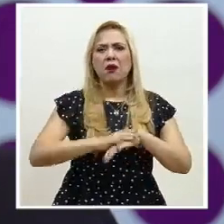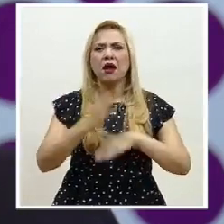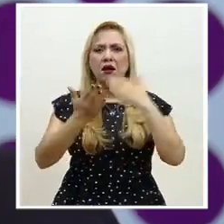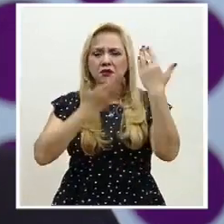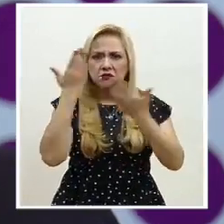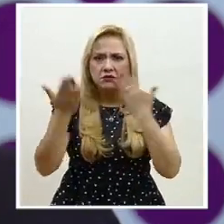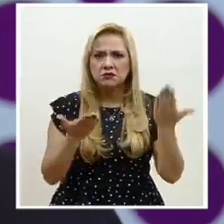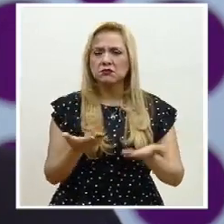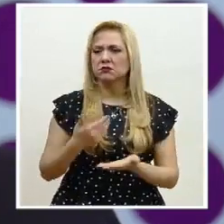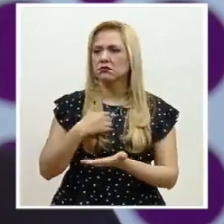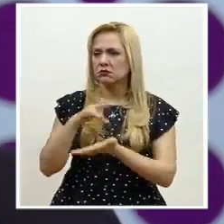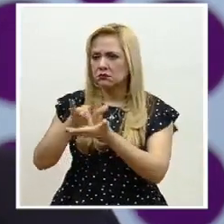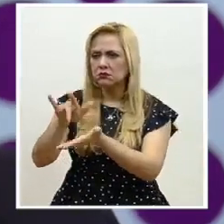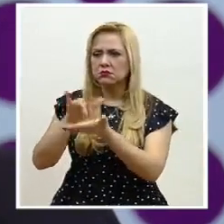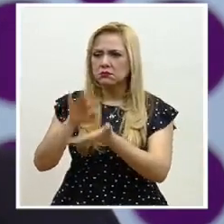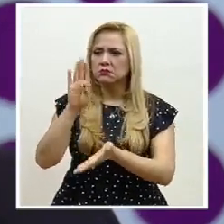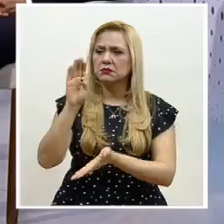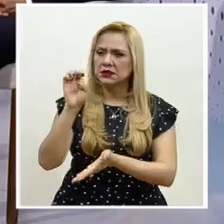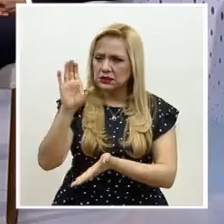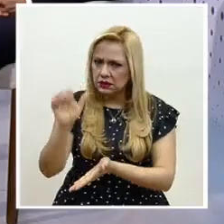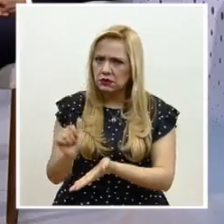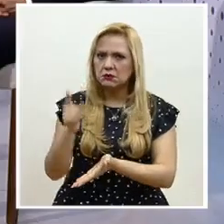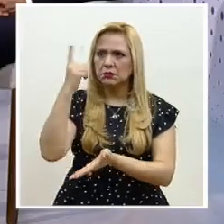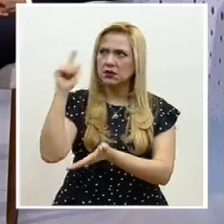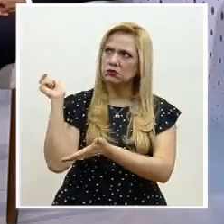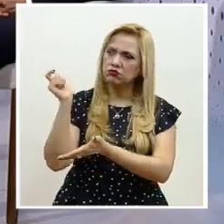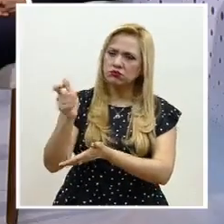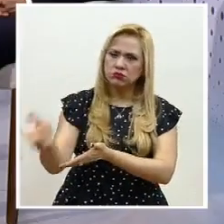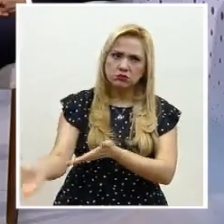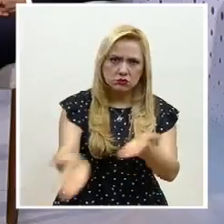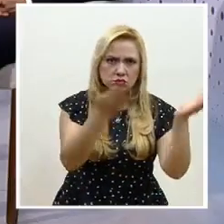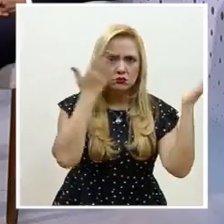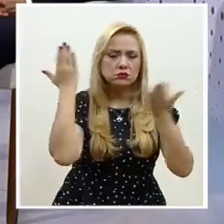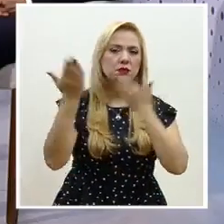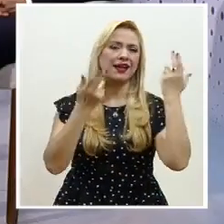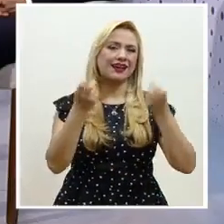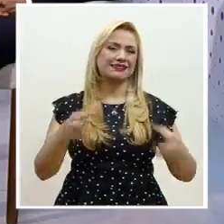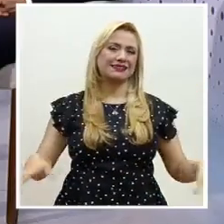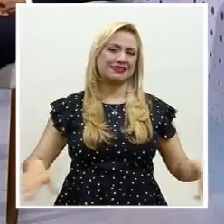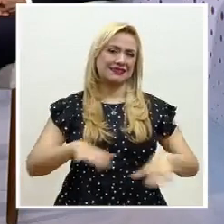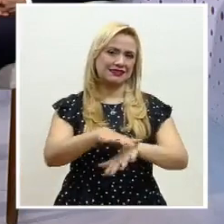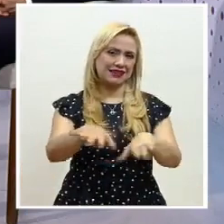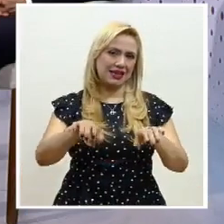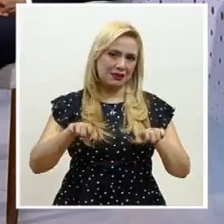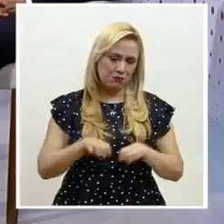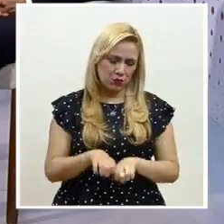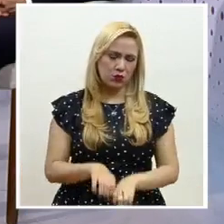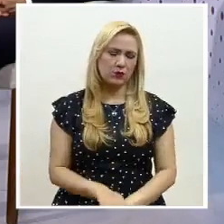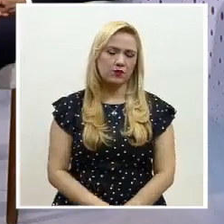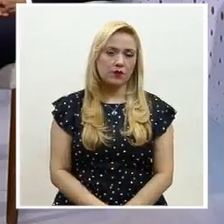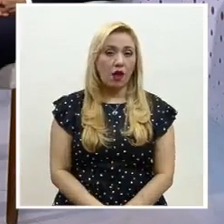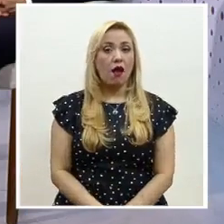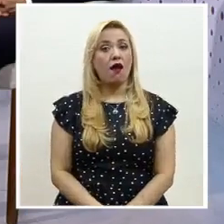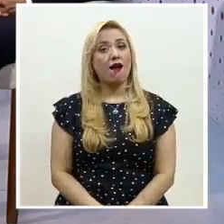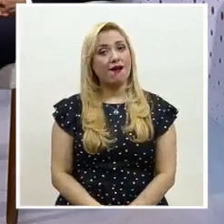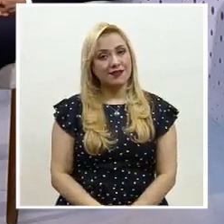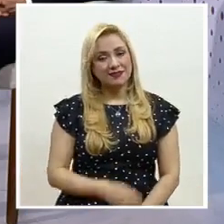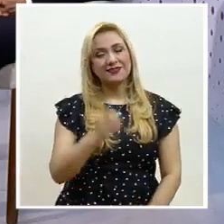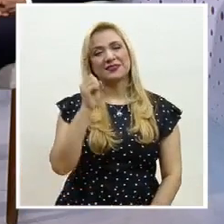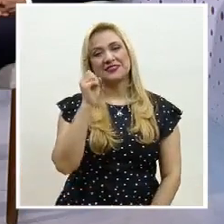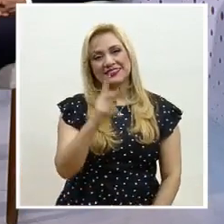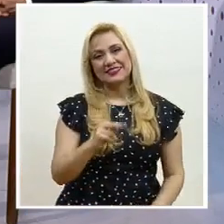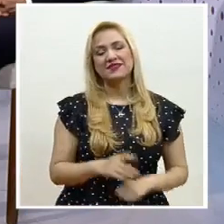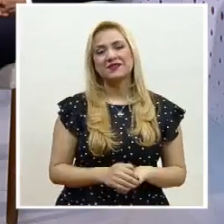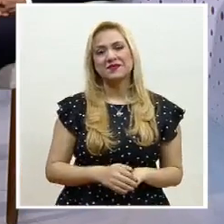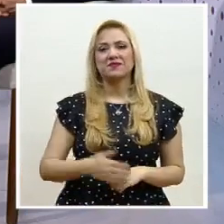cabo o ejecutar la visión de la política judicial del ministro. Claro. Y una función muy importante para los que hemos, digamos, formado